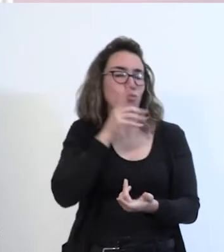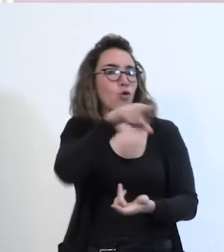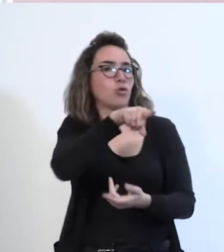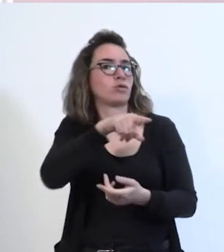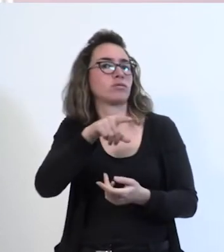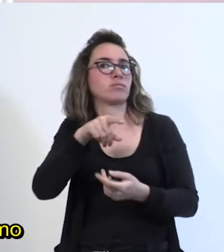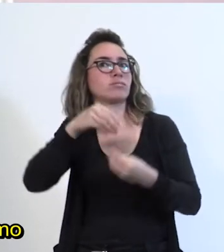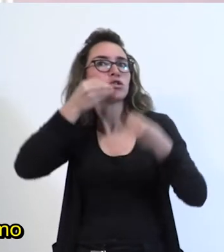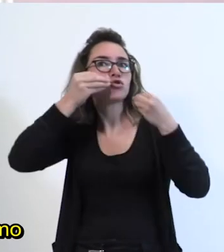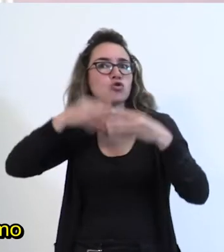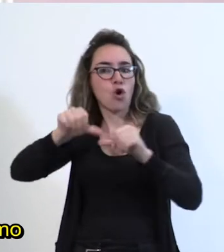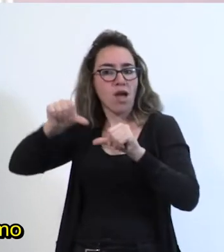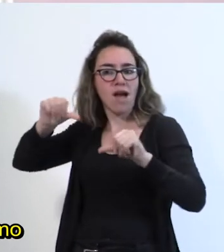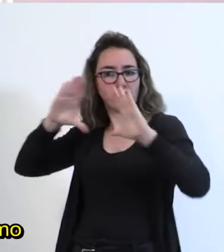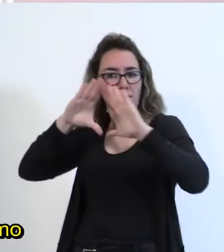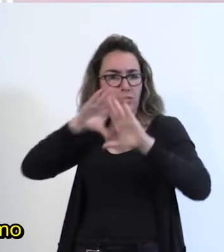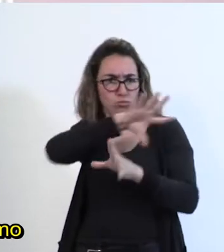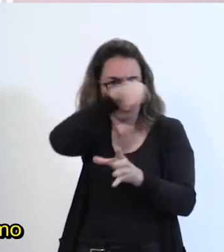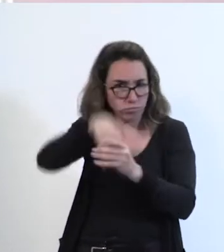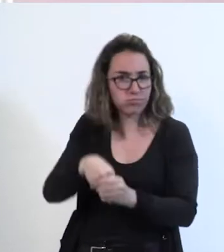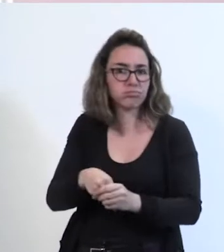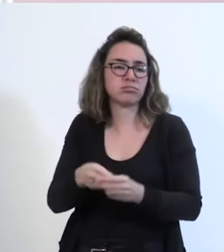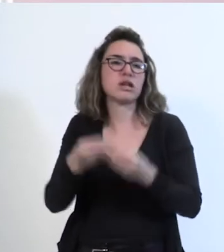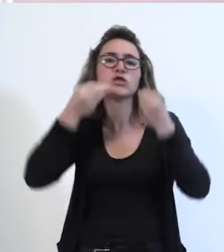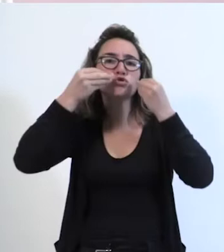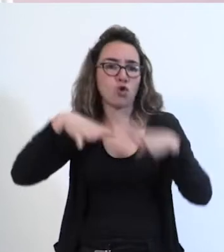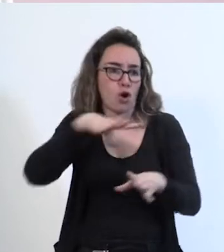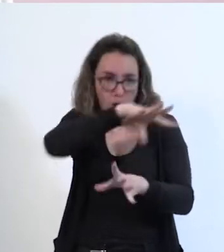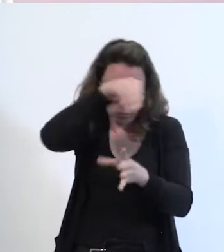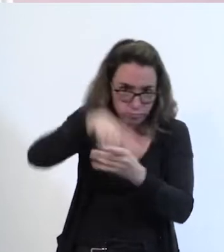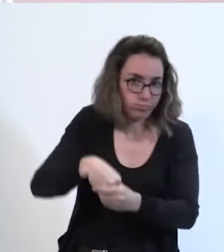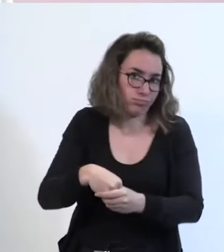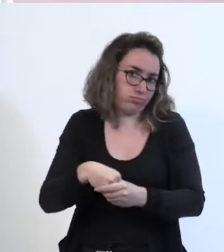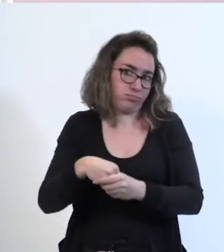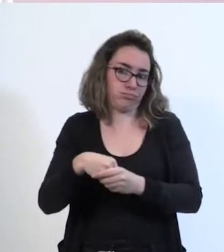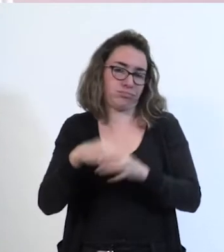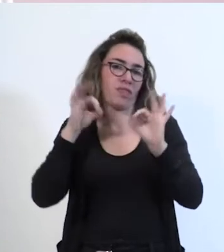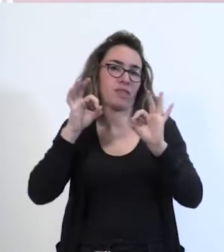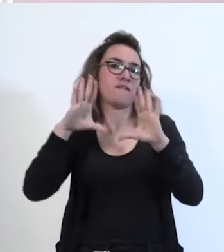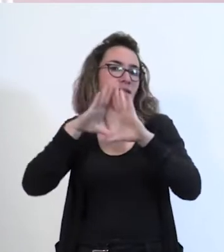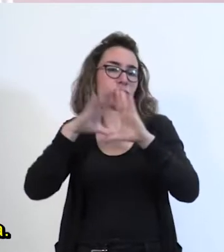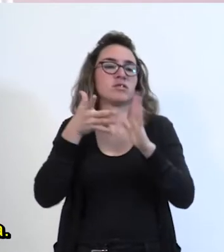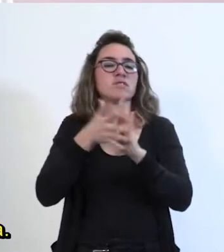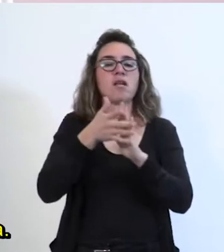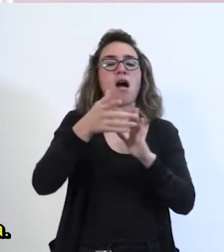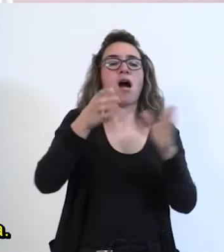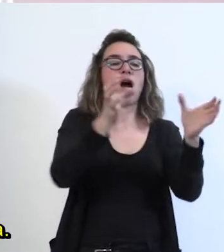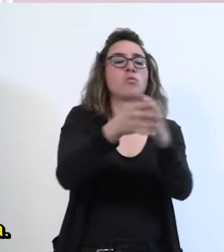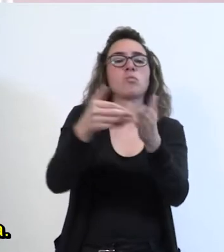de los feminismos y que se sientan parte del feminismo y de la historia que estamos construyendo del feminismo. No vamos a